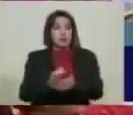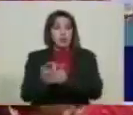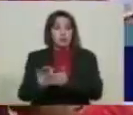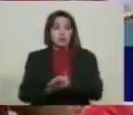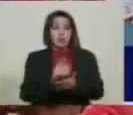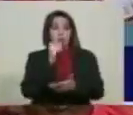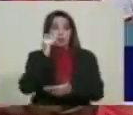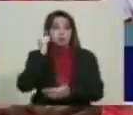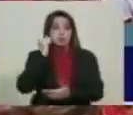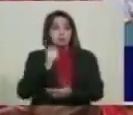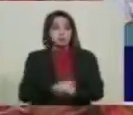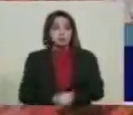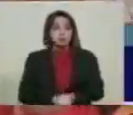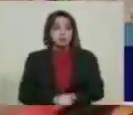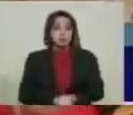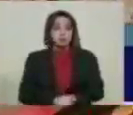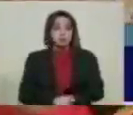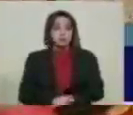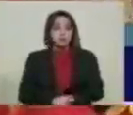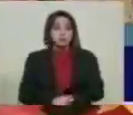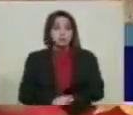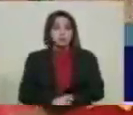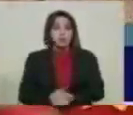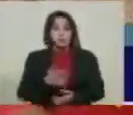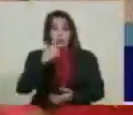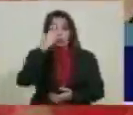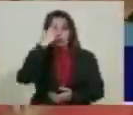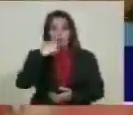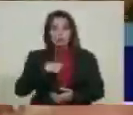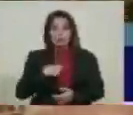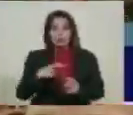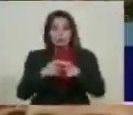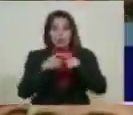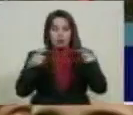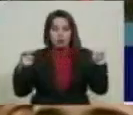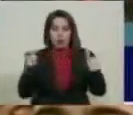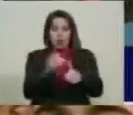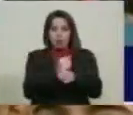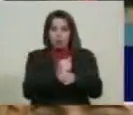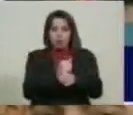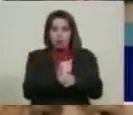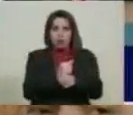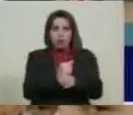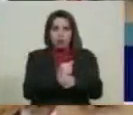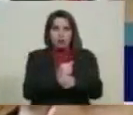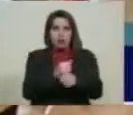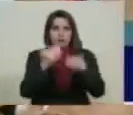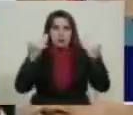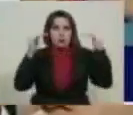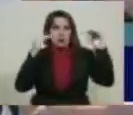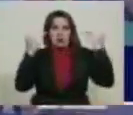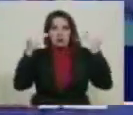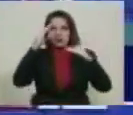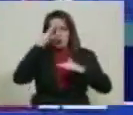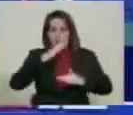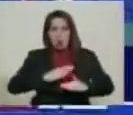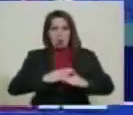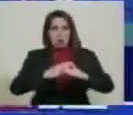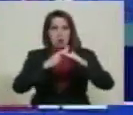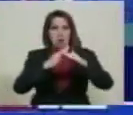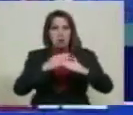Pero es que ni con mi cadáver ellos tendrían la ética y el honor de